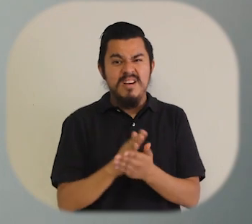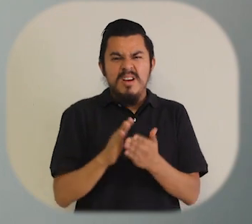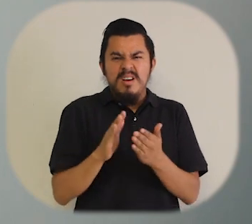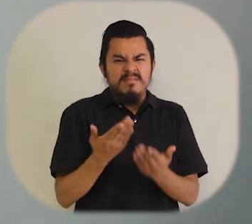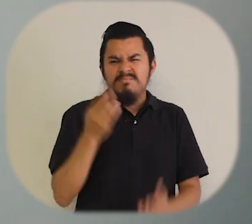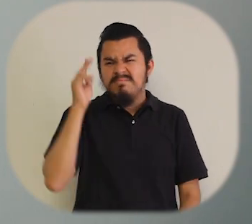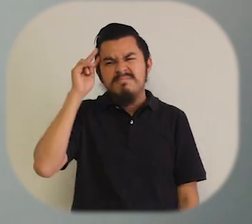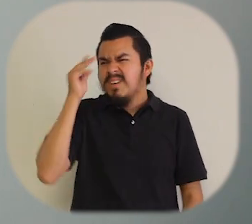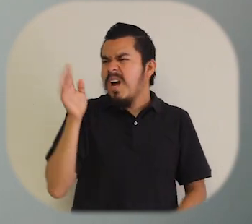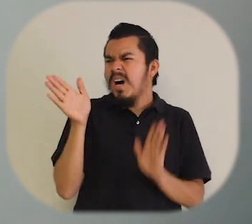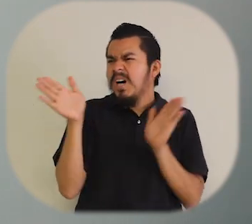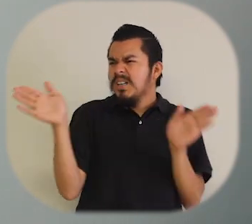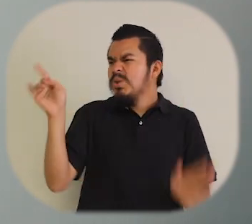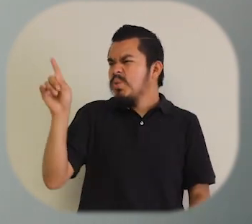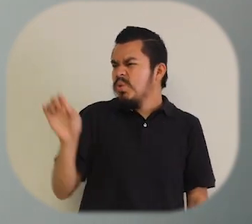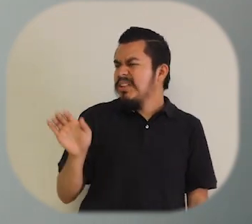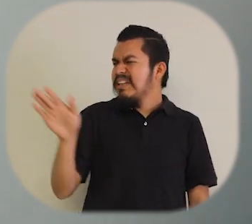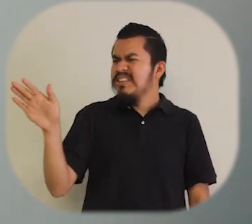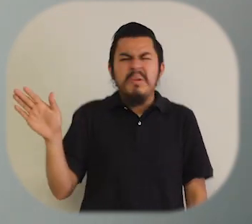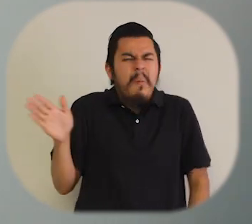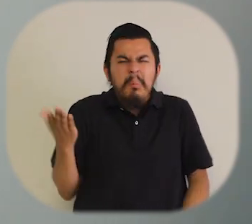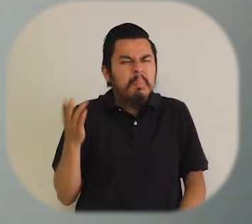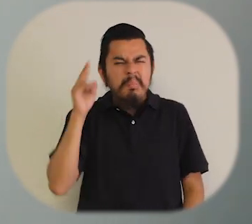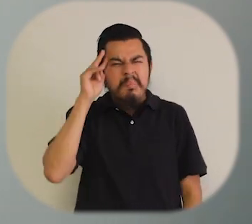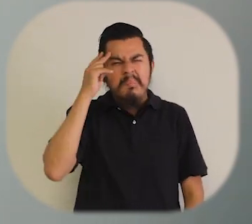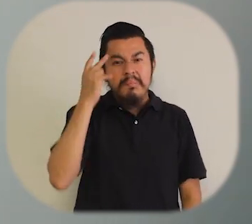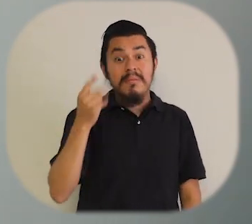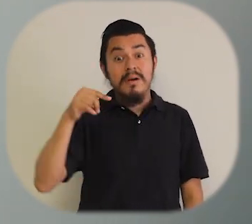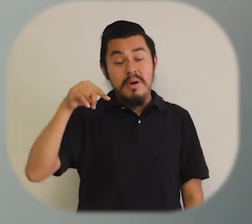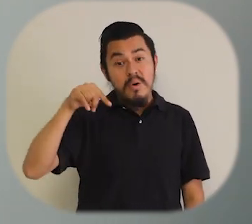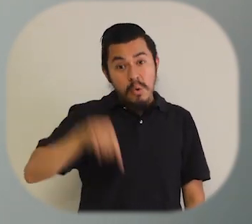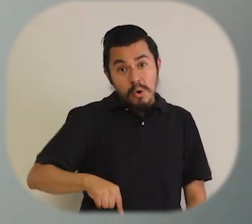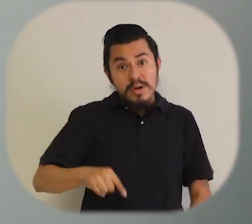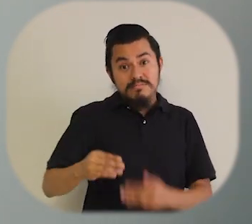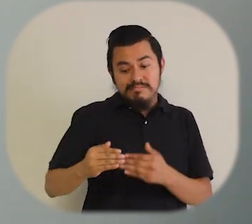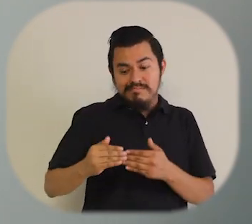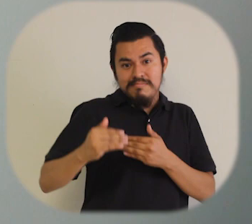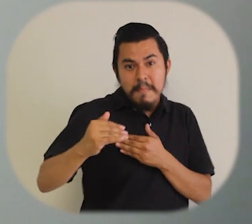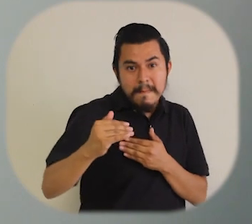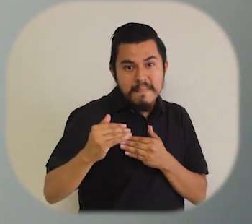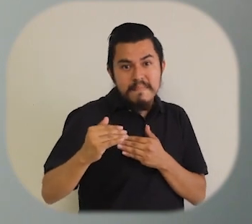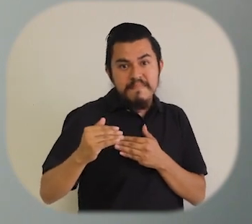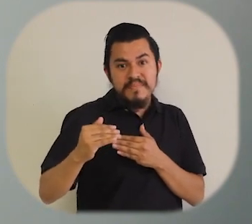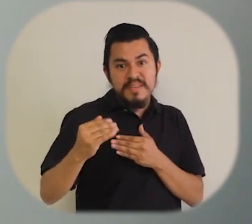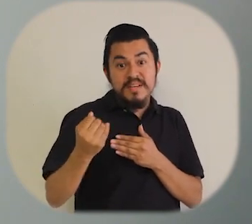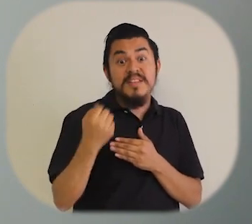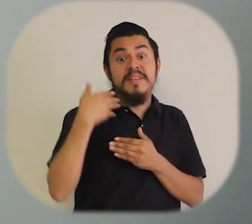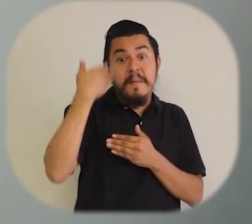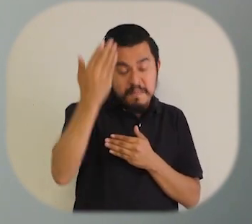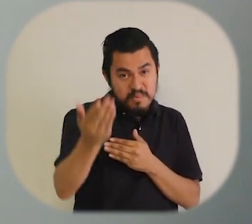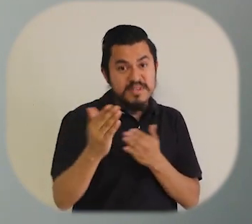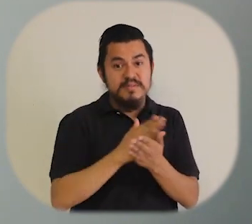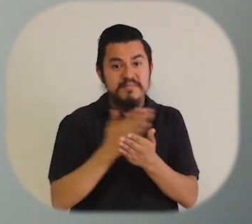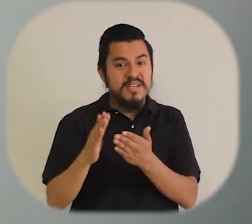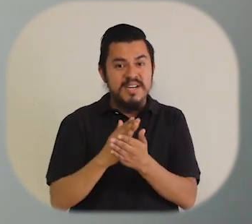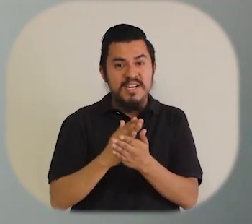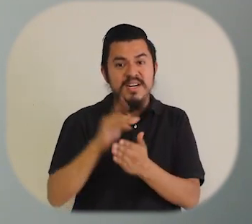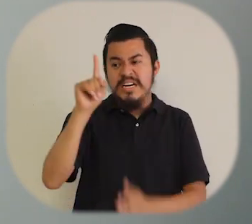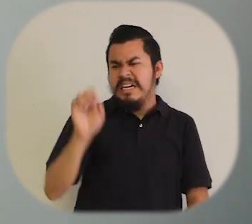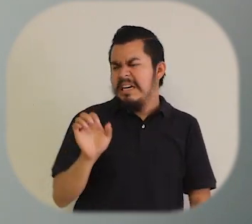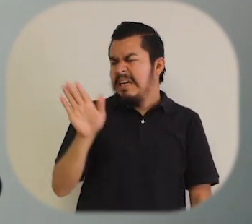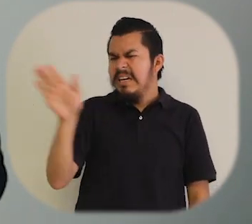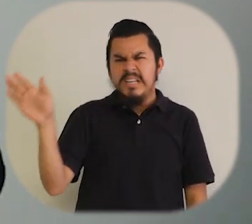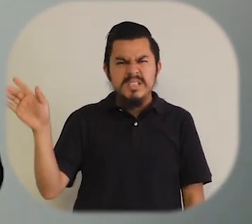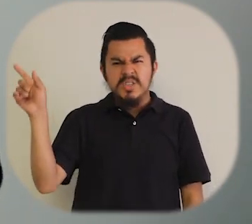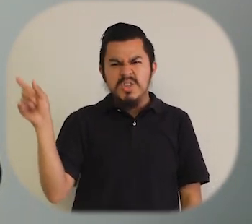siguientes videos vamos a explicar qué significa Cristo, qué es lo que es su significado y qué es lo que hizo Jesús.